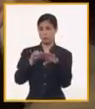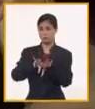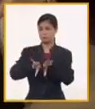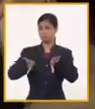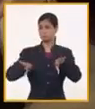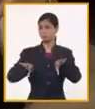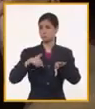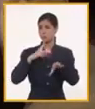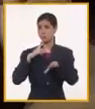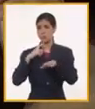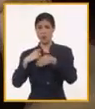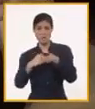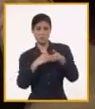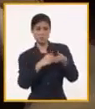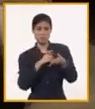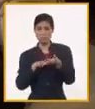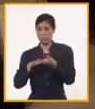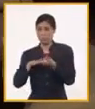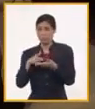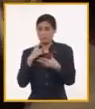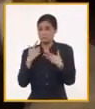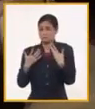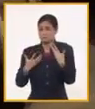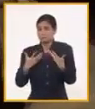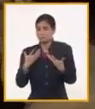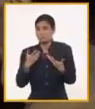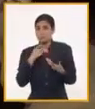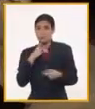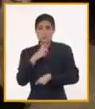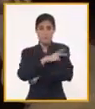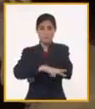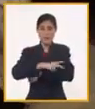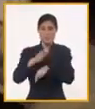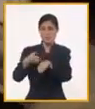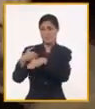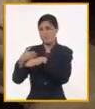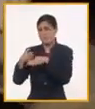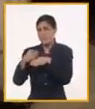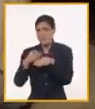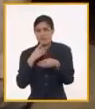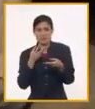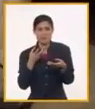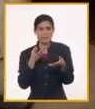ayudaban, no, porque eran de distintas tribus, tú veías ciertas y